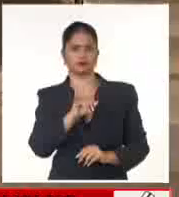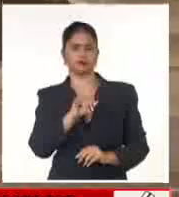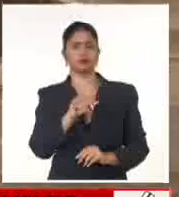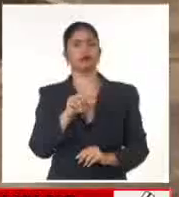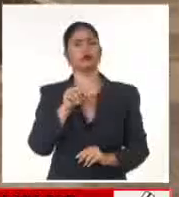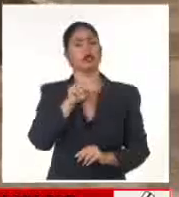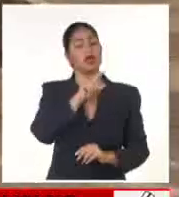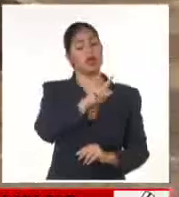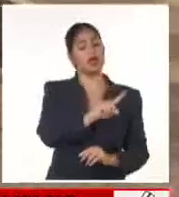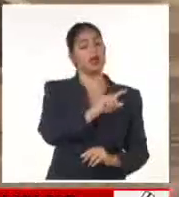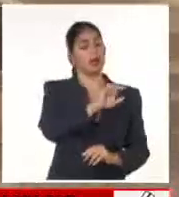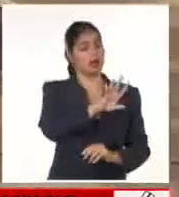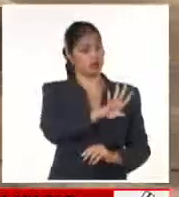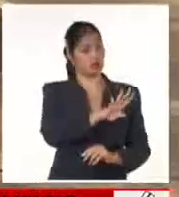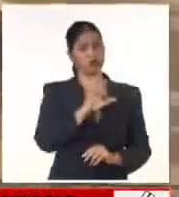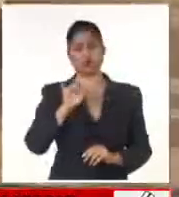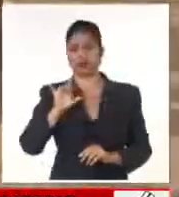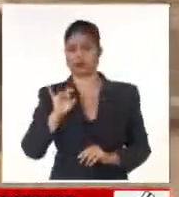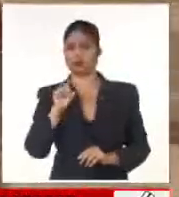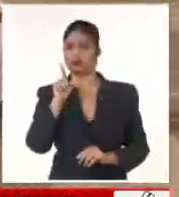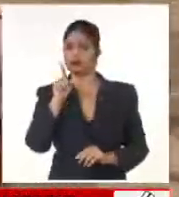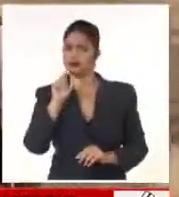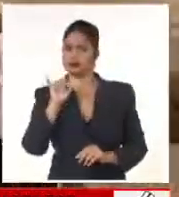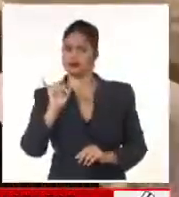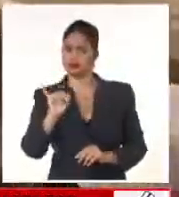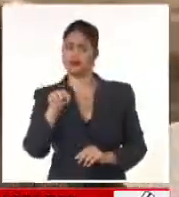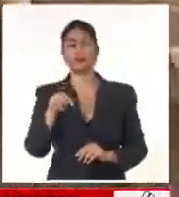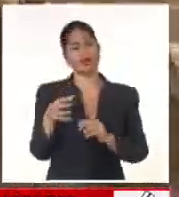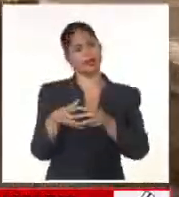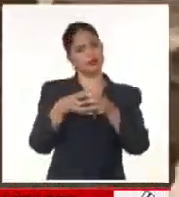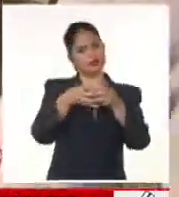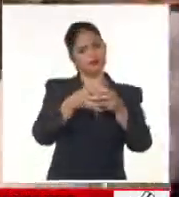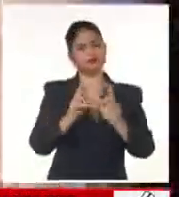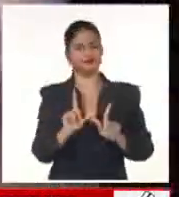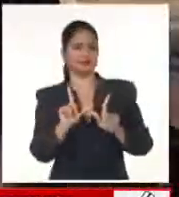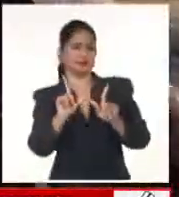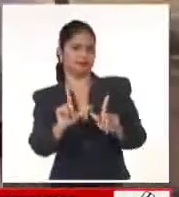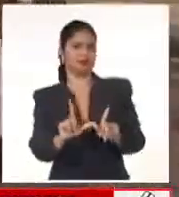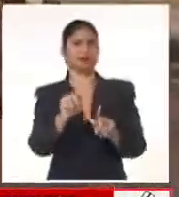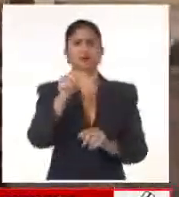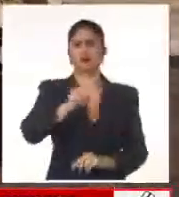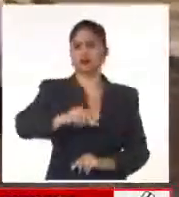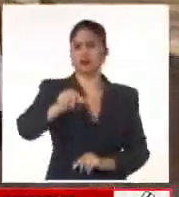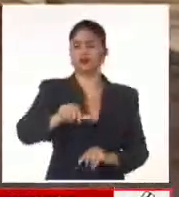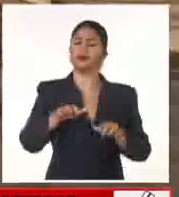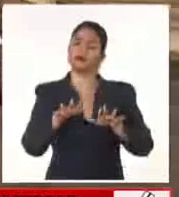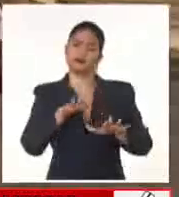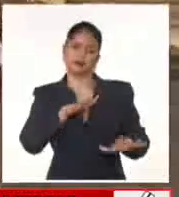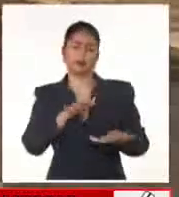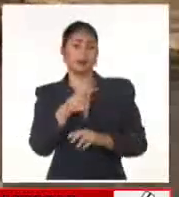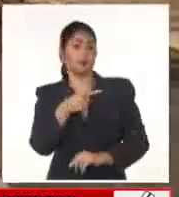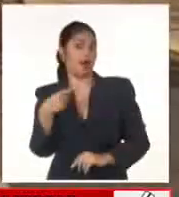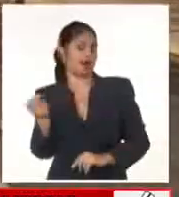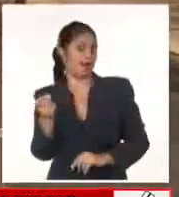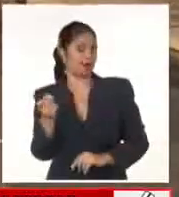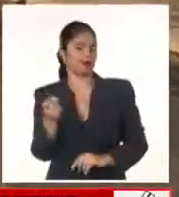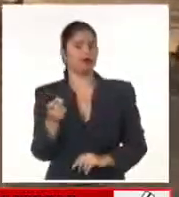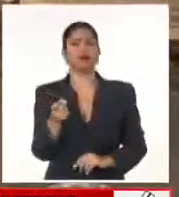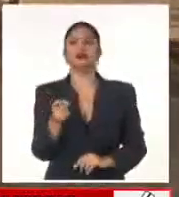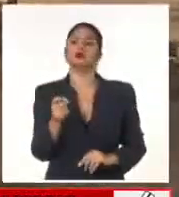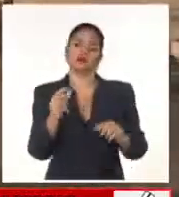14, 15 y 16, y vamos a tener ahí todo el dispositivo preparado para que sea lo más rápido posible. Ahí